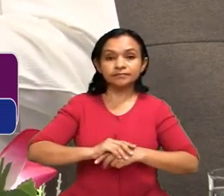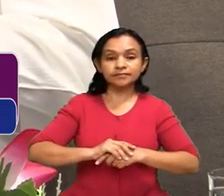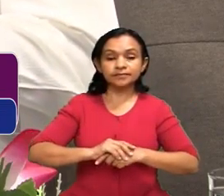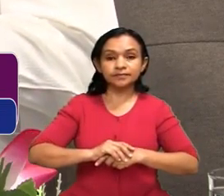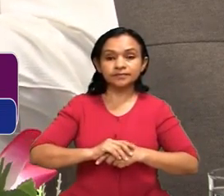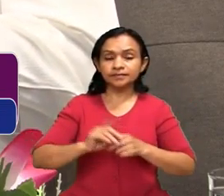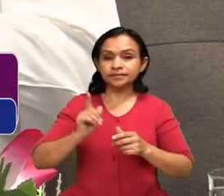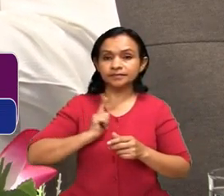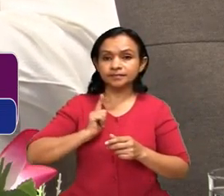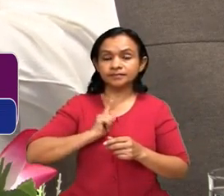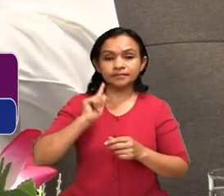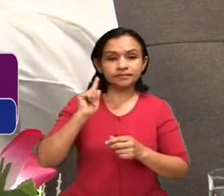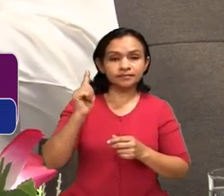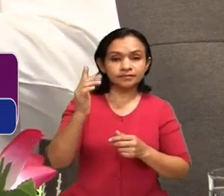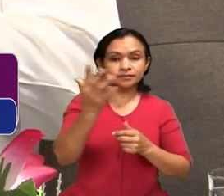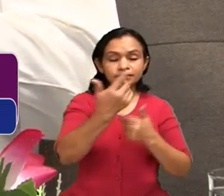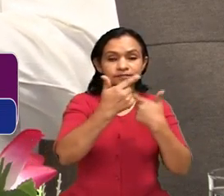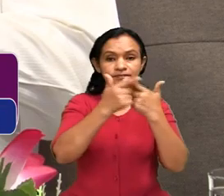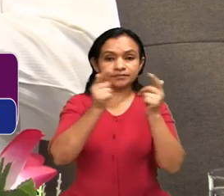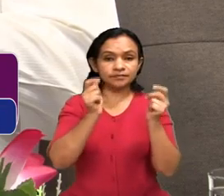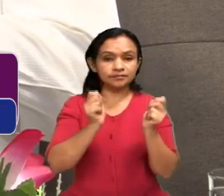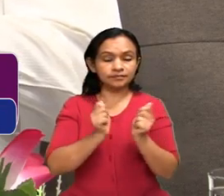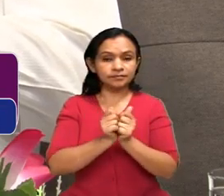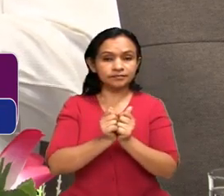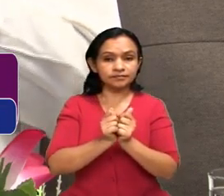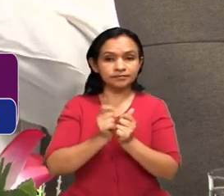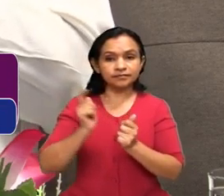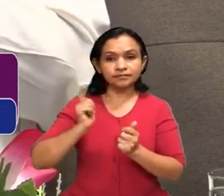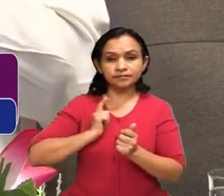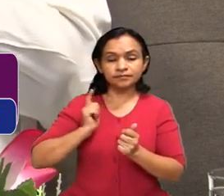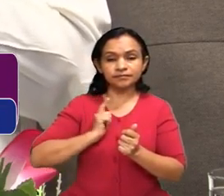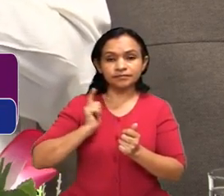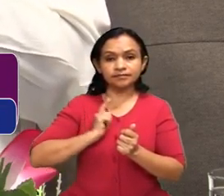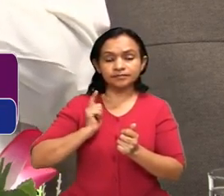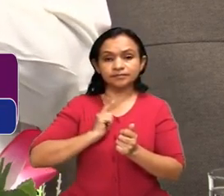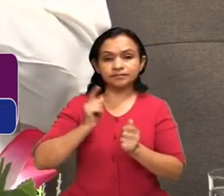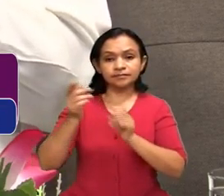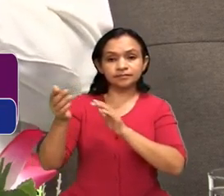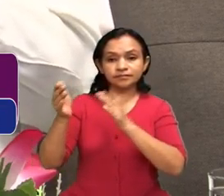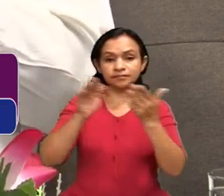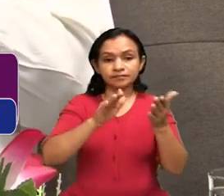Obviamente, como todo movimiento guerrillero, tuvo sus bajas militares, pero